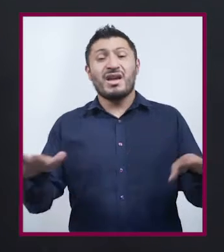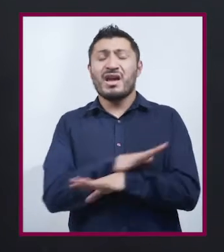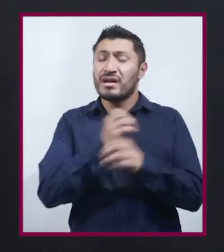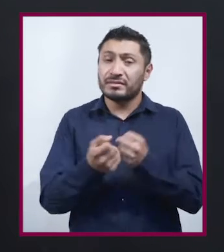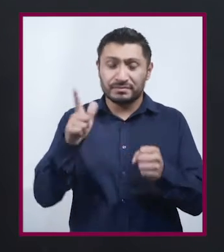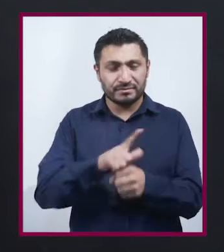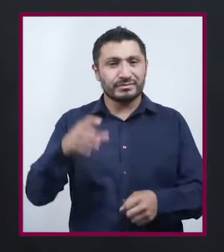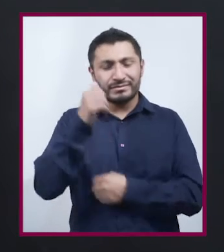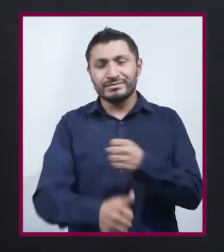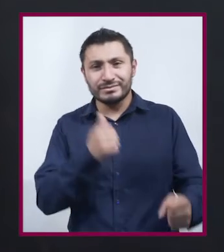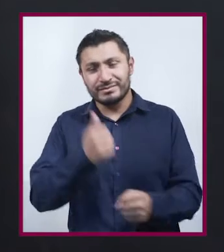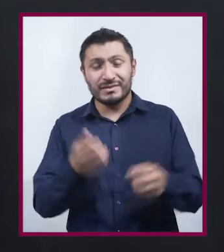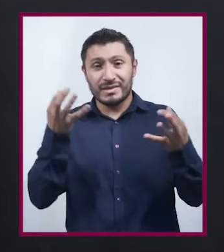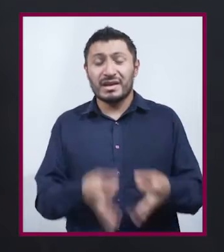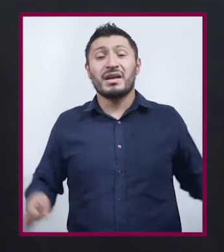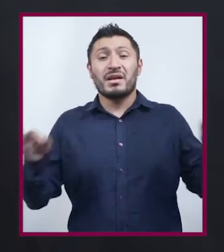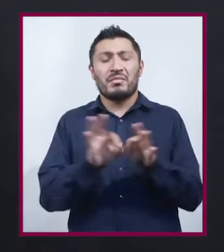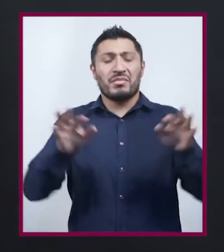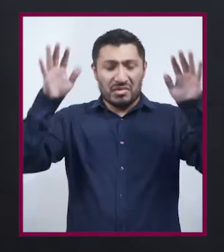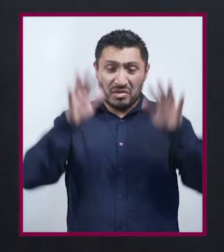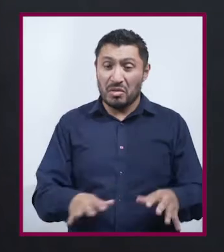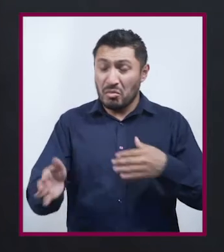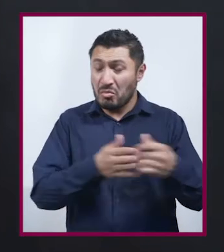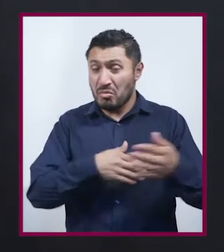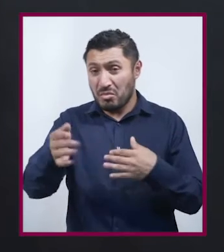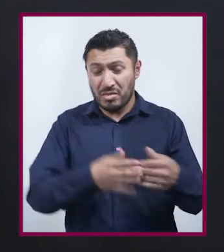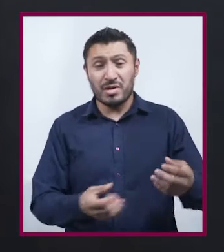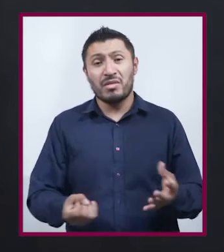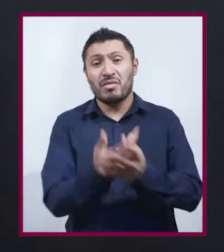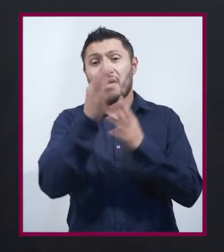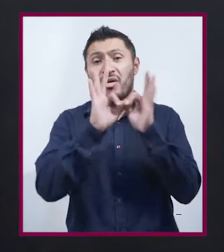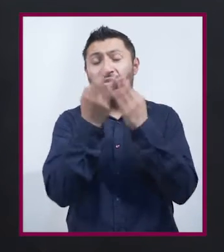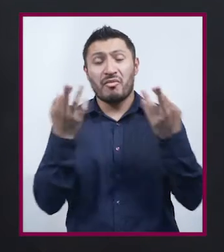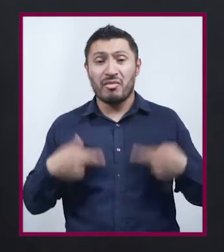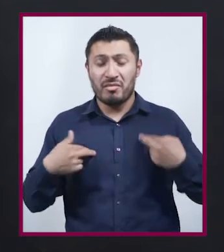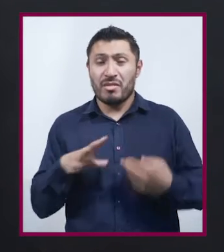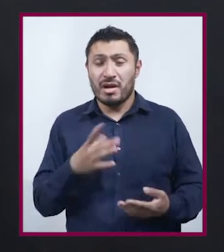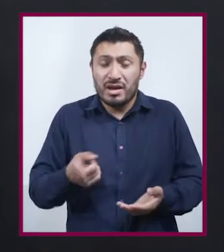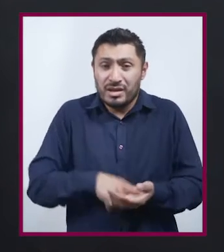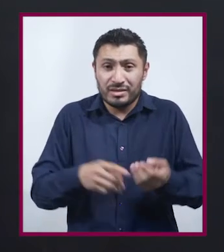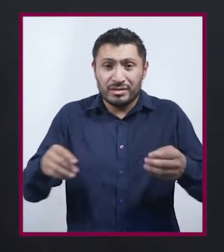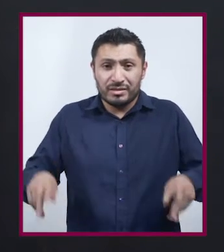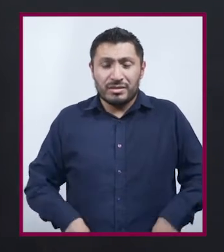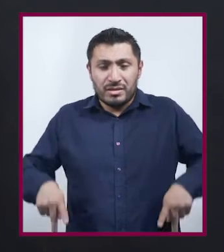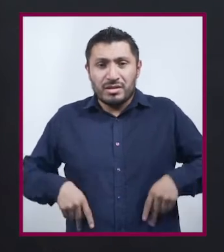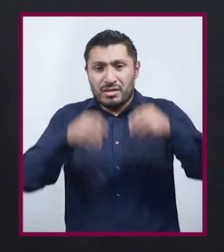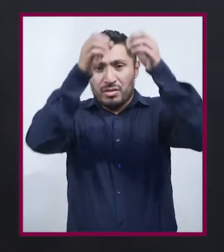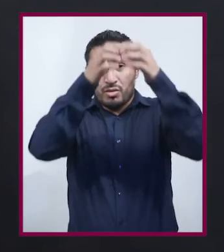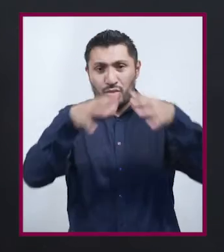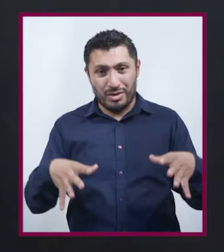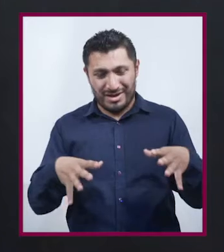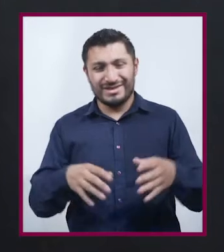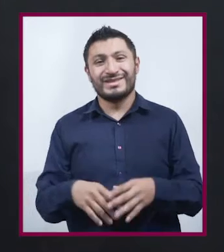años surgieron grandes íconos de la moda y también se adoptaron nuevos estilos de vestir que incluían los pantalones acampanados,